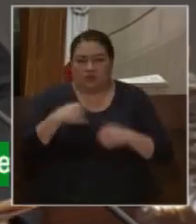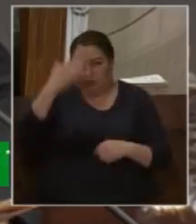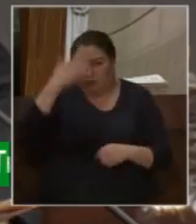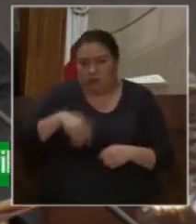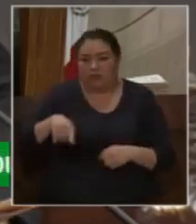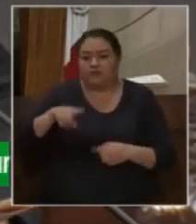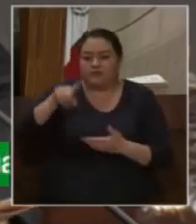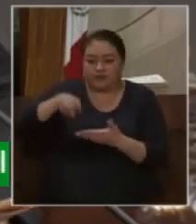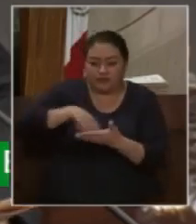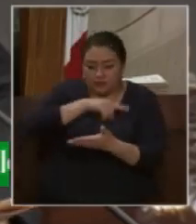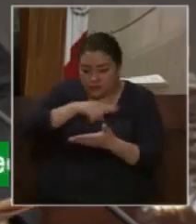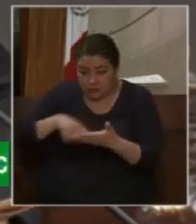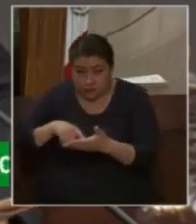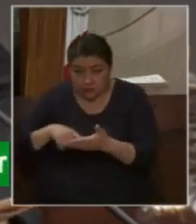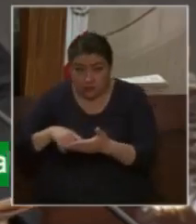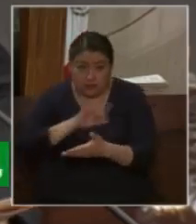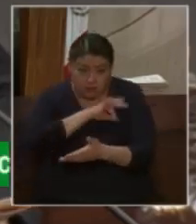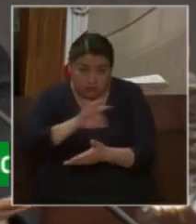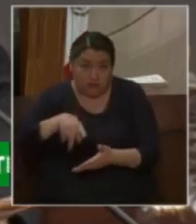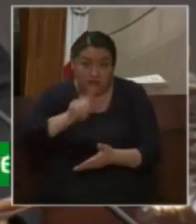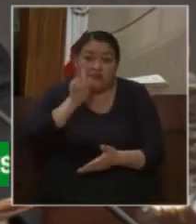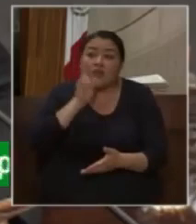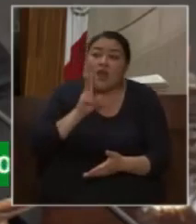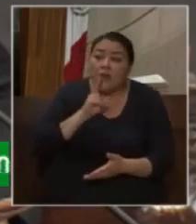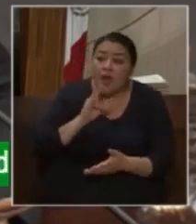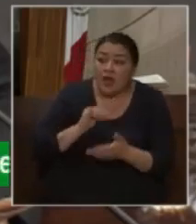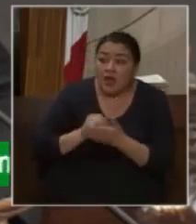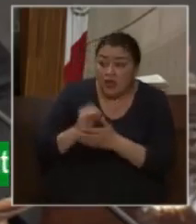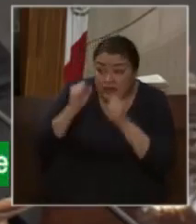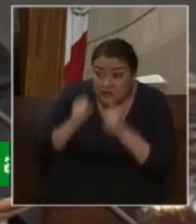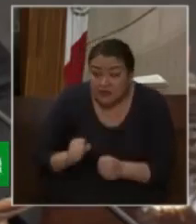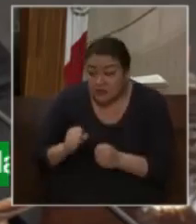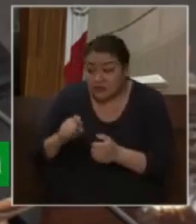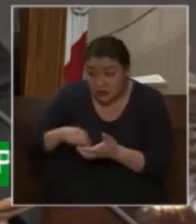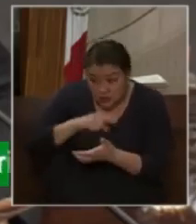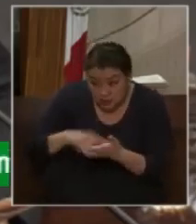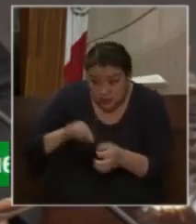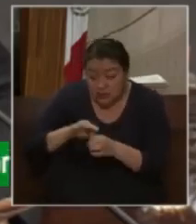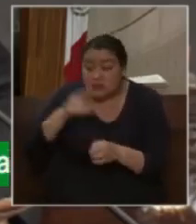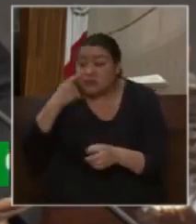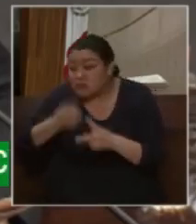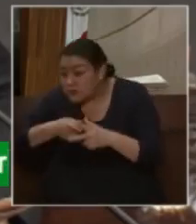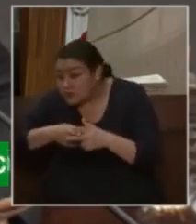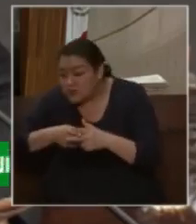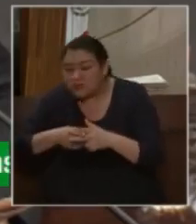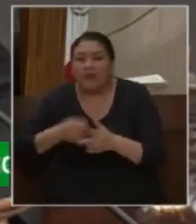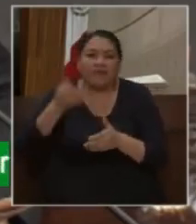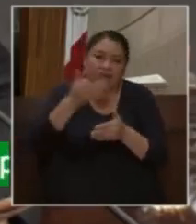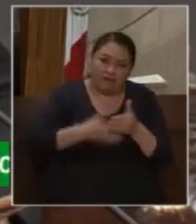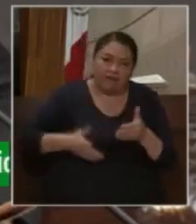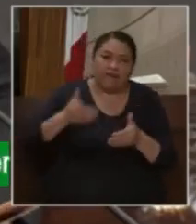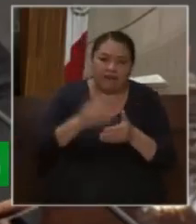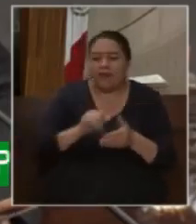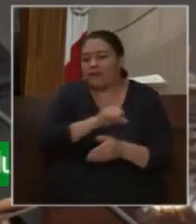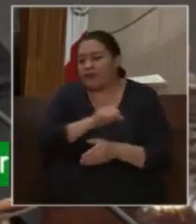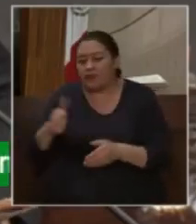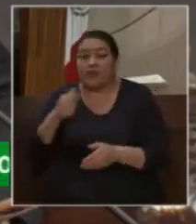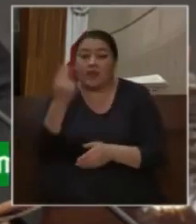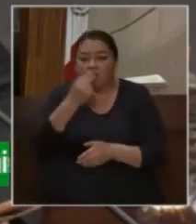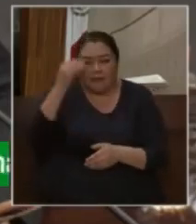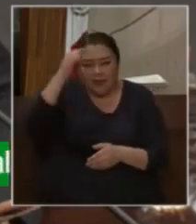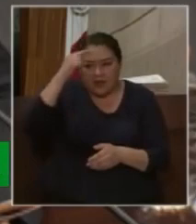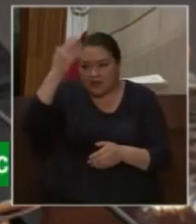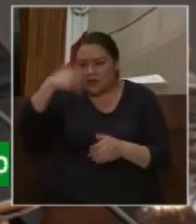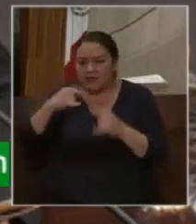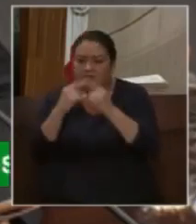votación era necesario examinar si la irregularidad era determinante, así como tener en consideración la implementación de casillas únicas y